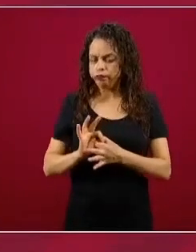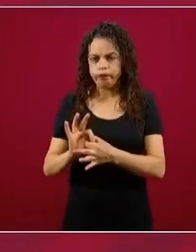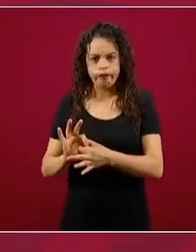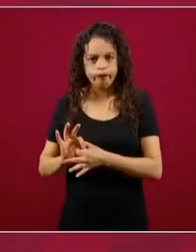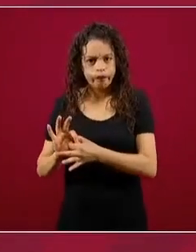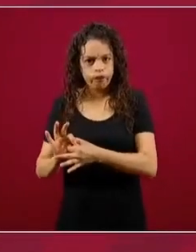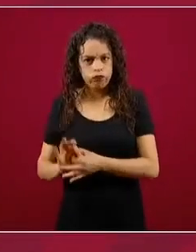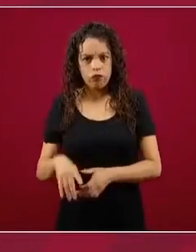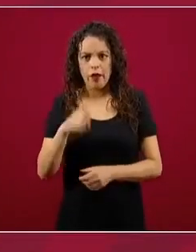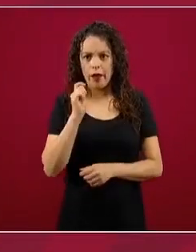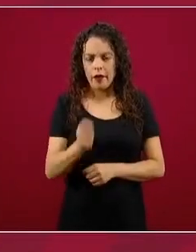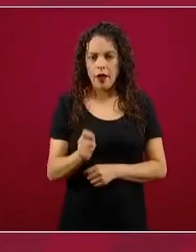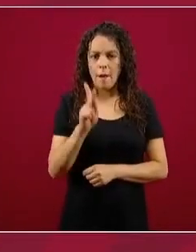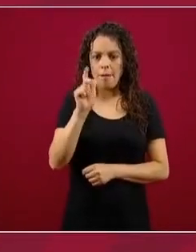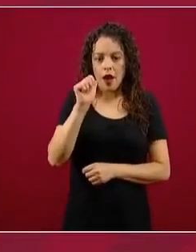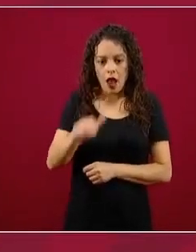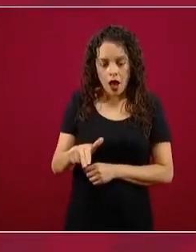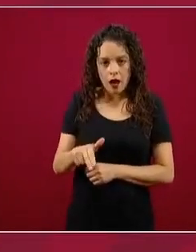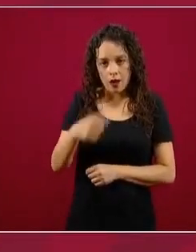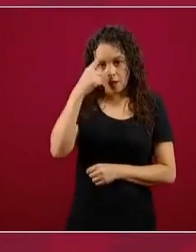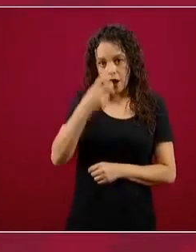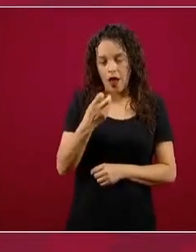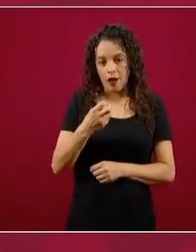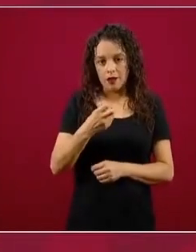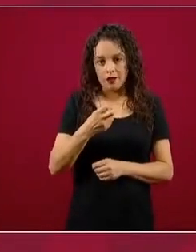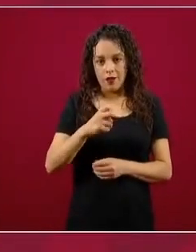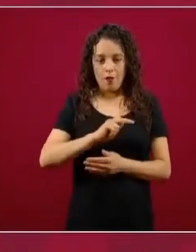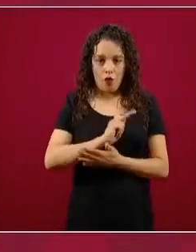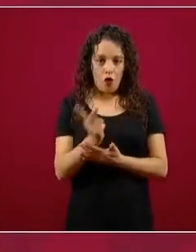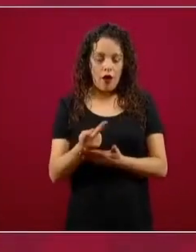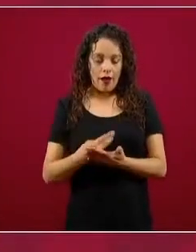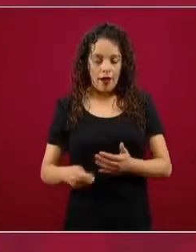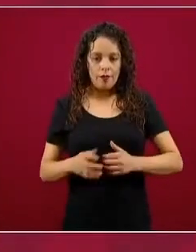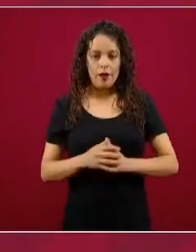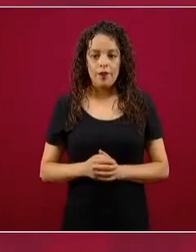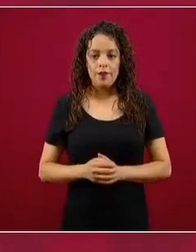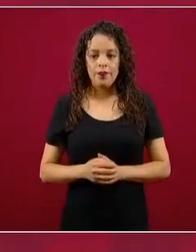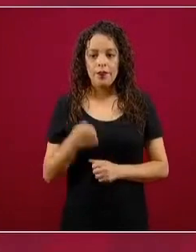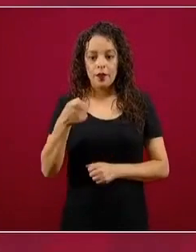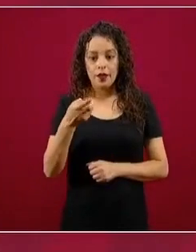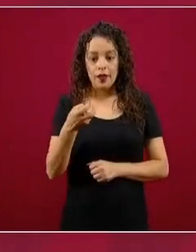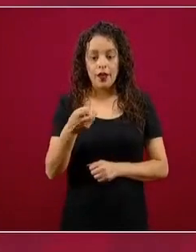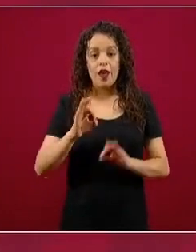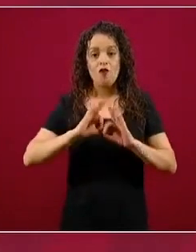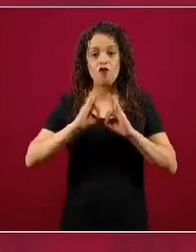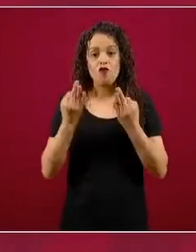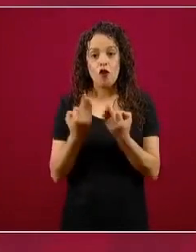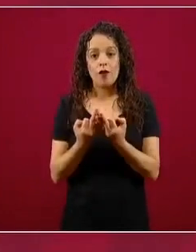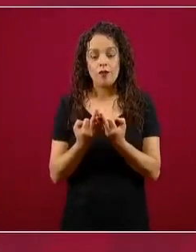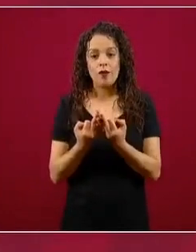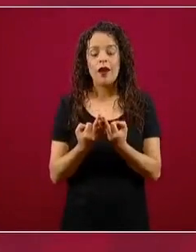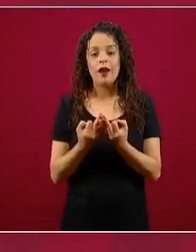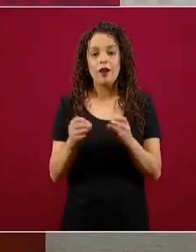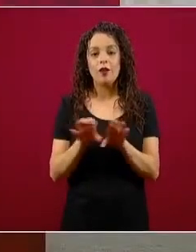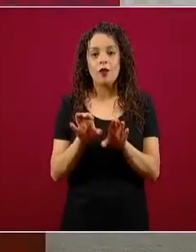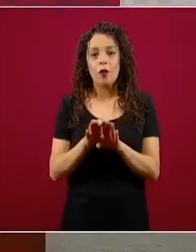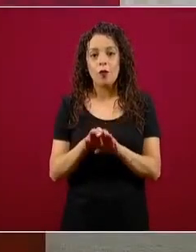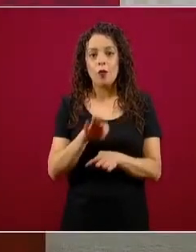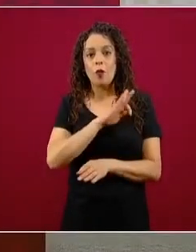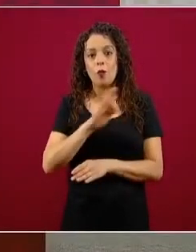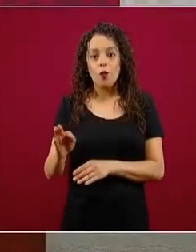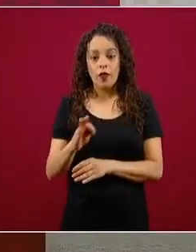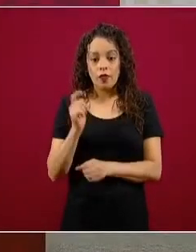grande en la operación y la planeación de este programa, está haciendo este mecanismo de detección temprana de personas en